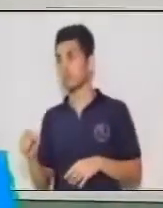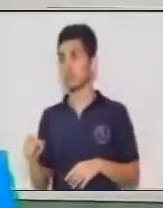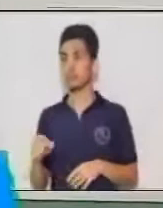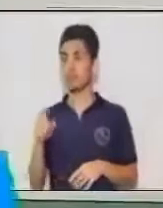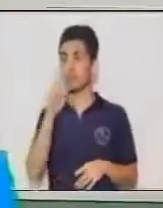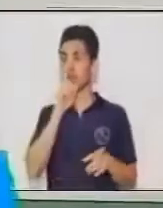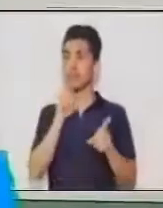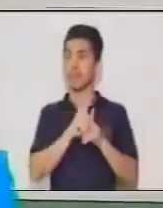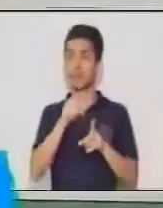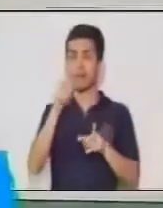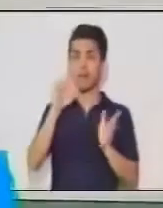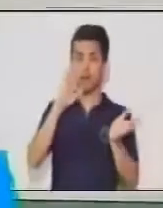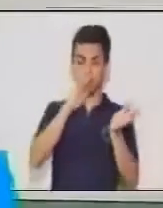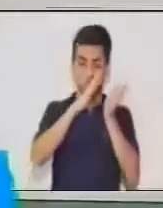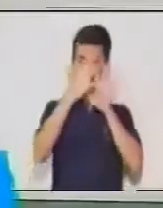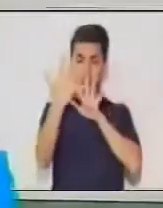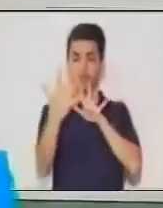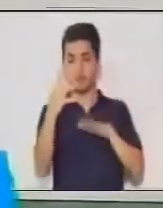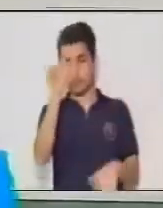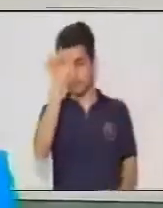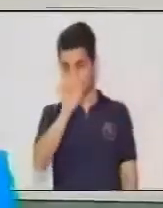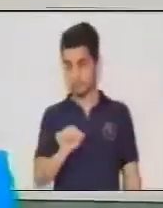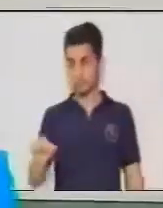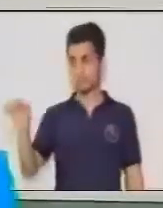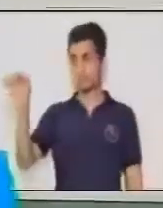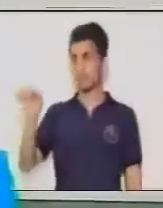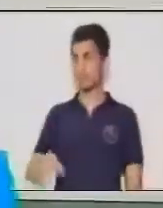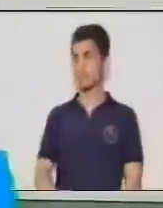a dibujar el reflejo y el reflejo sería acá.